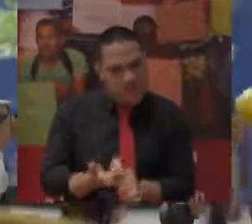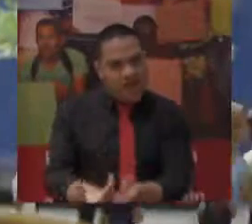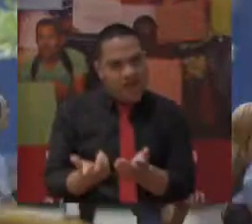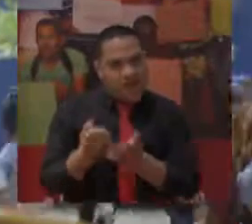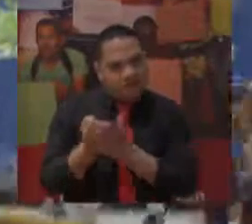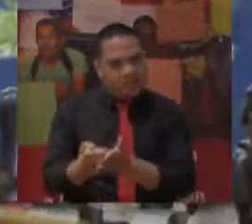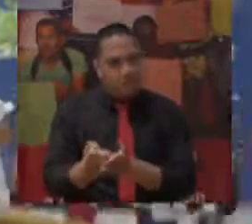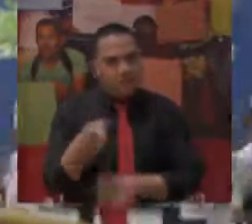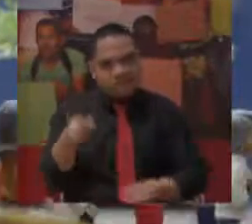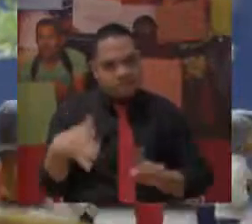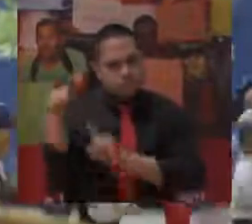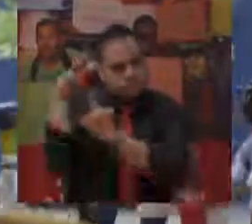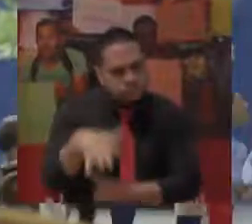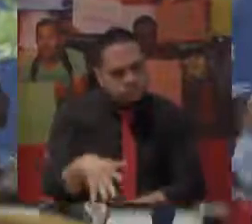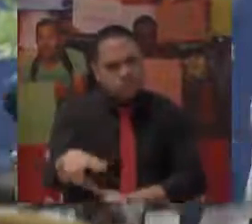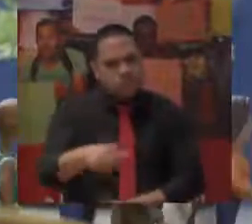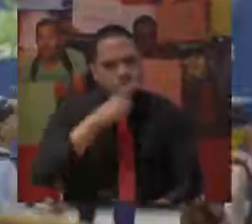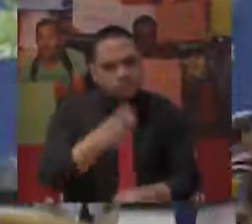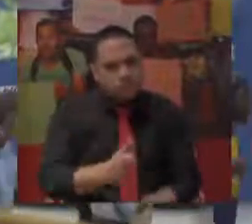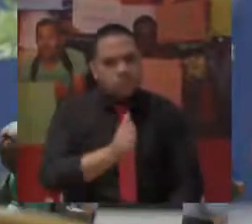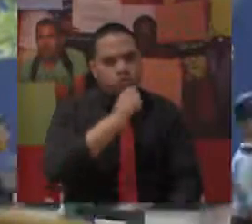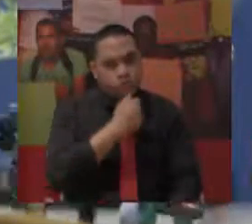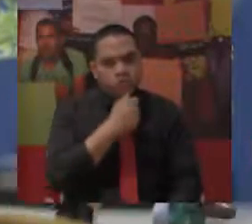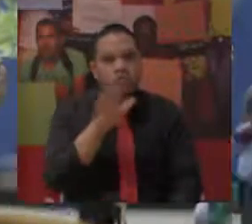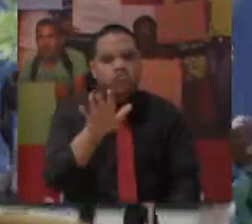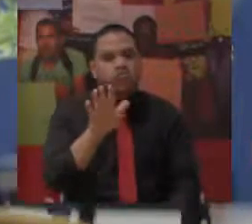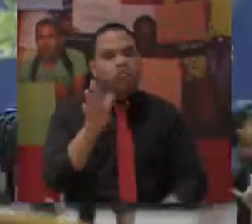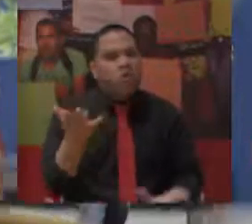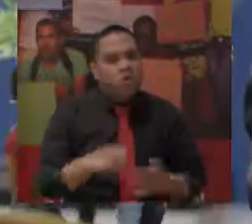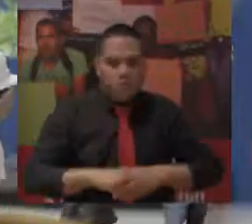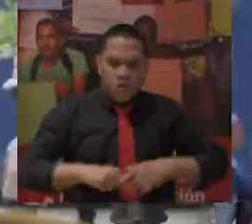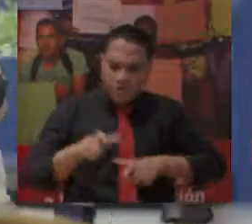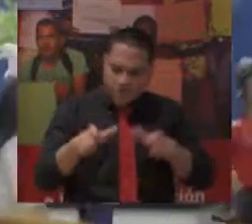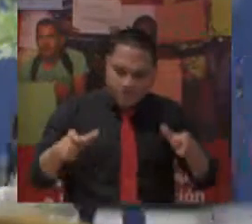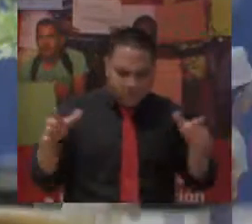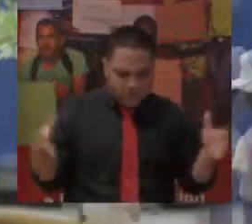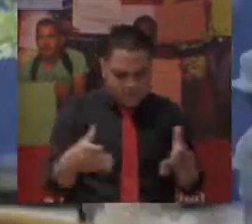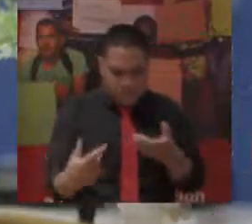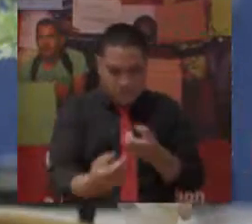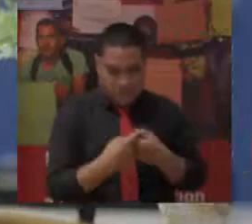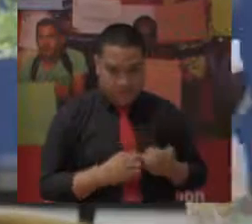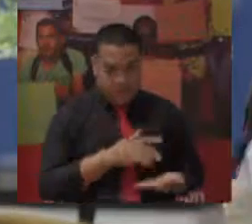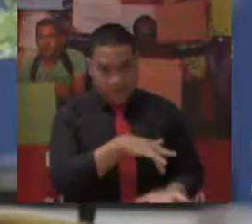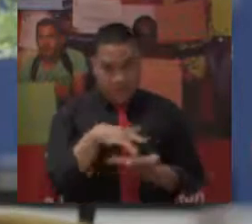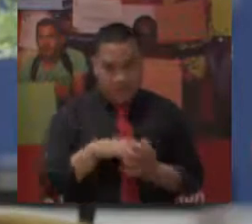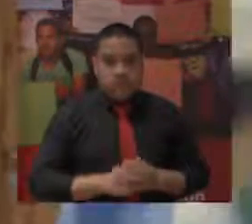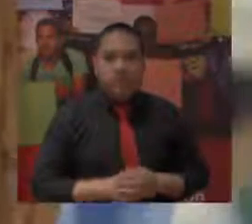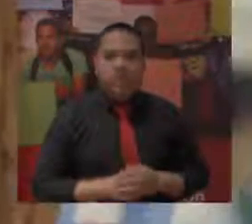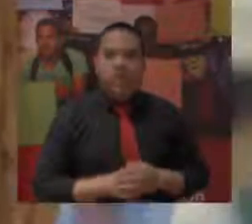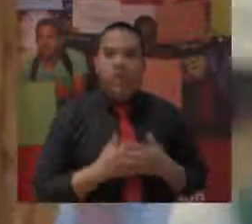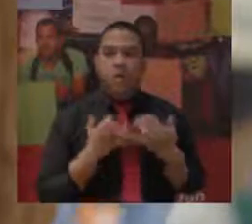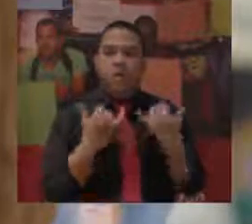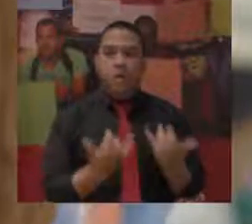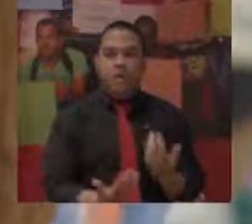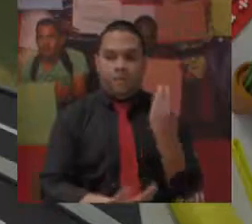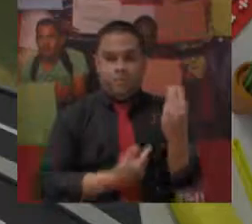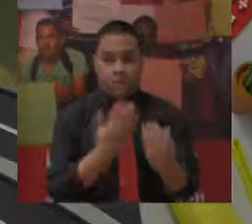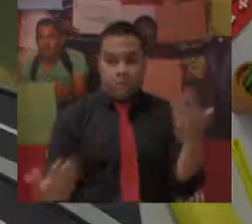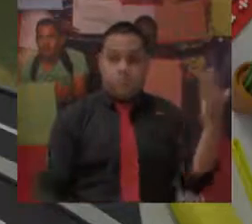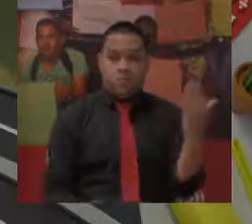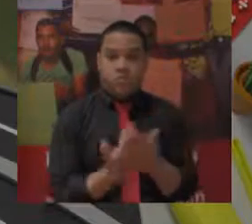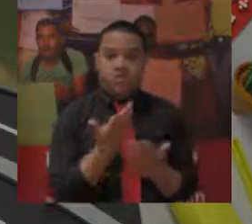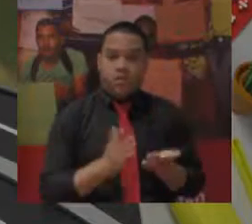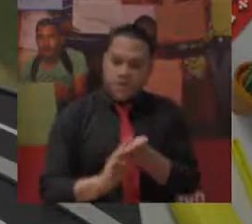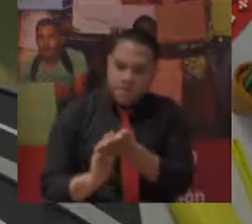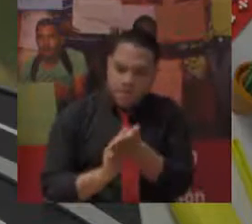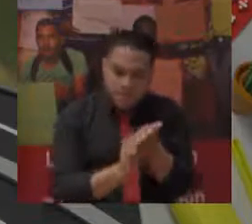de vulnerabilidad para el ejercicio autónomo de la ciudadanía de los participantes. Hoy se desarrolla una ruta de reintegración integral,